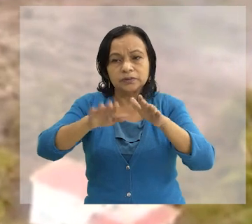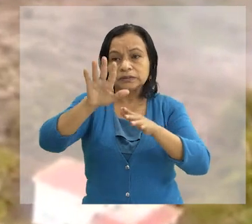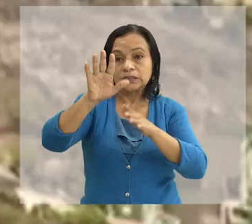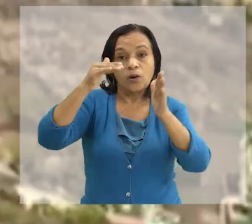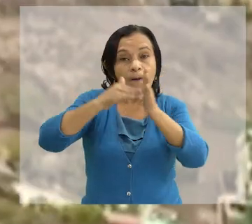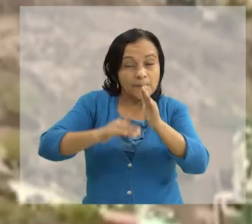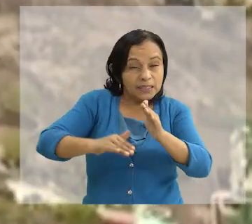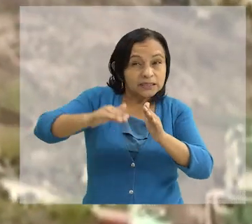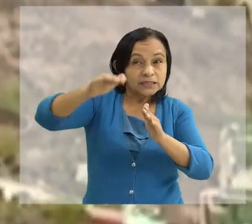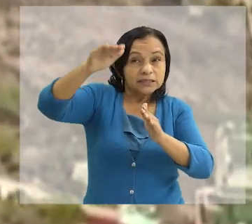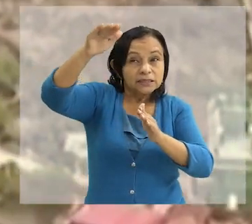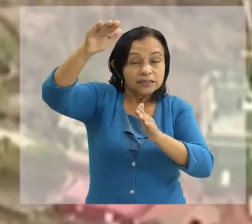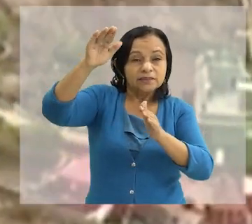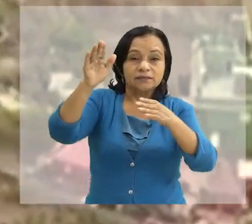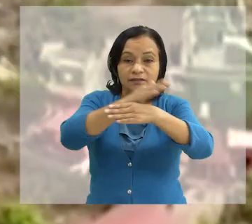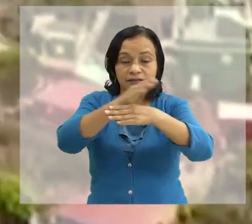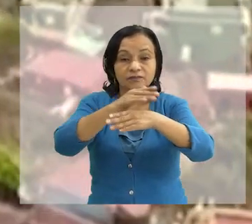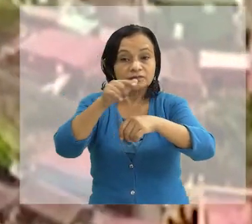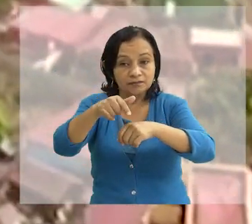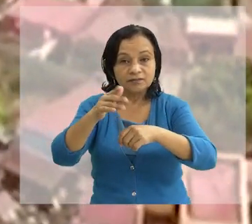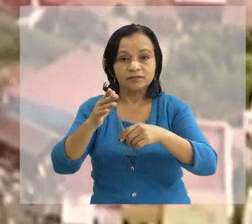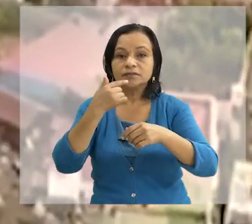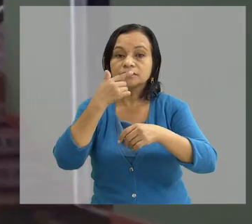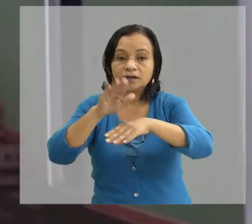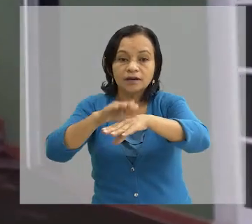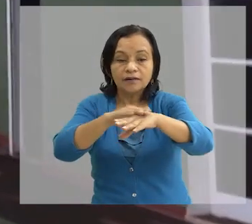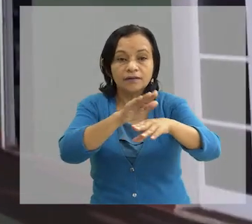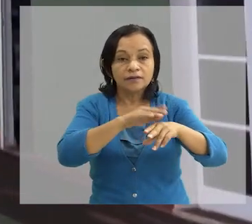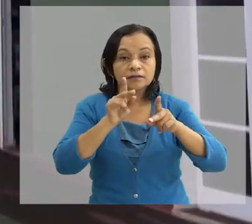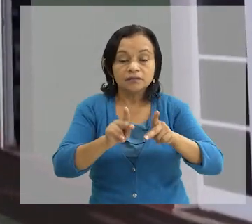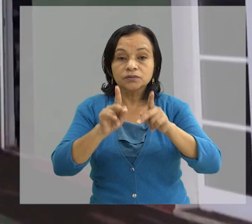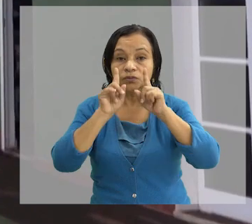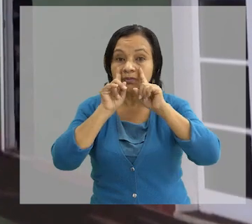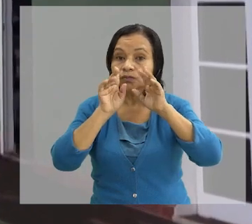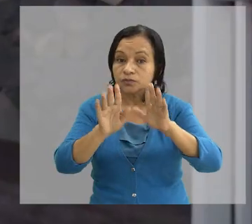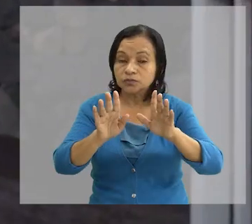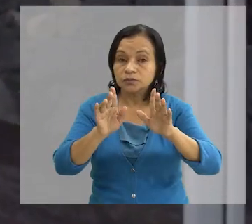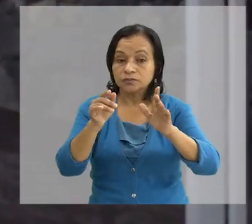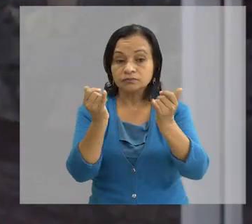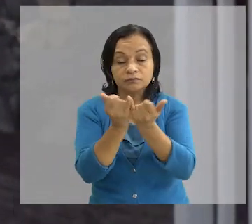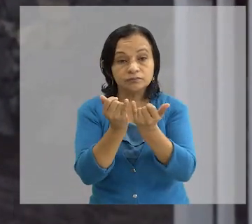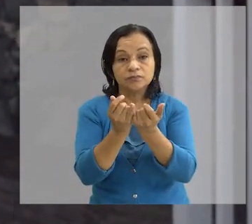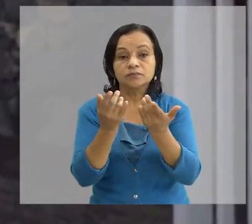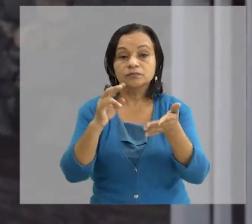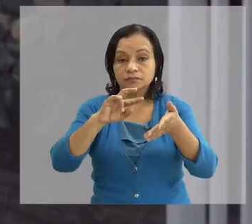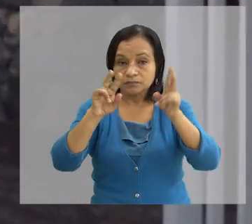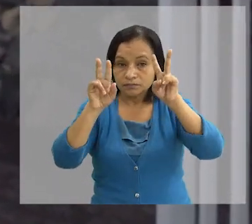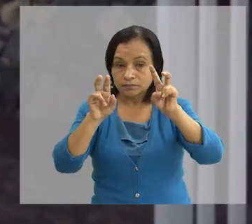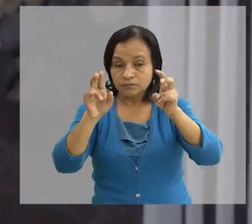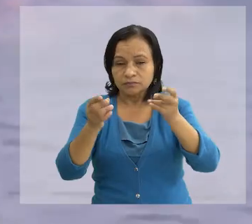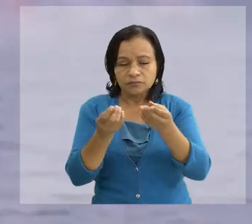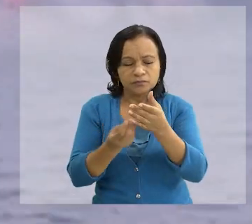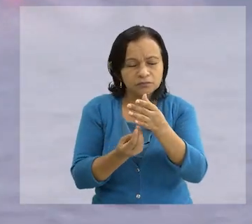los 5.000 metros de altura en las últimas horas Se han recomendado a la población mantener las medidas de seguridad extrema Con respecto a